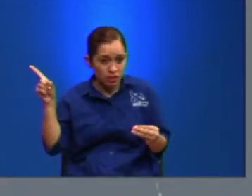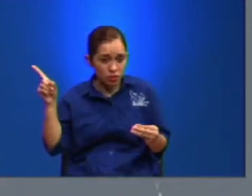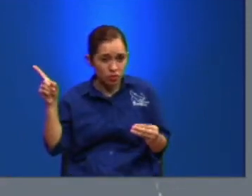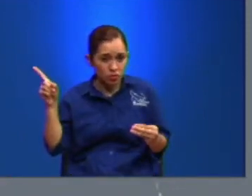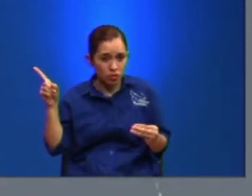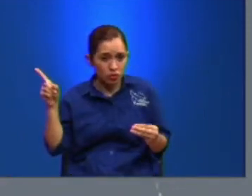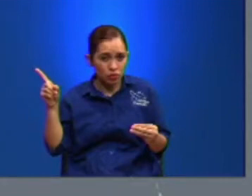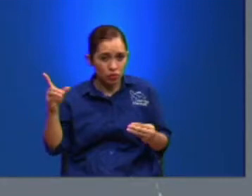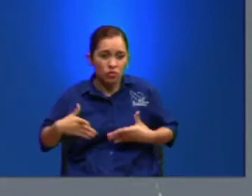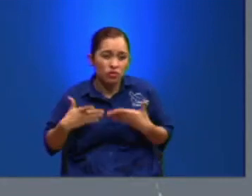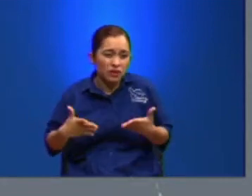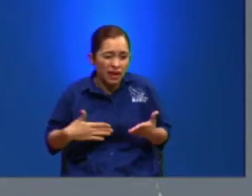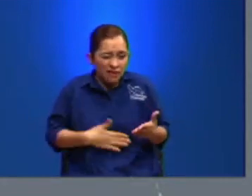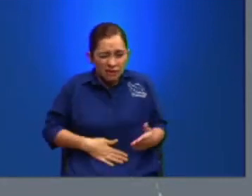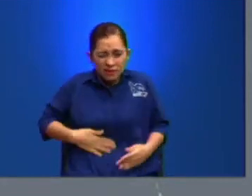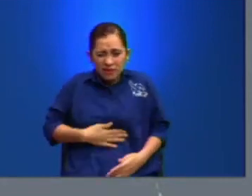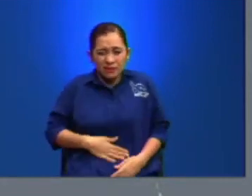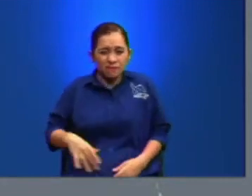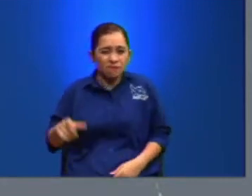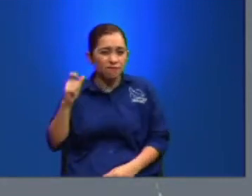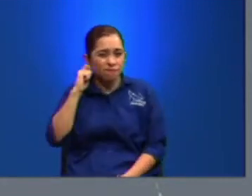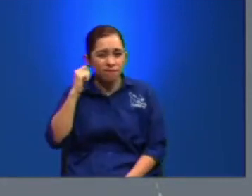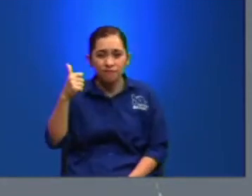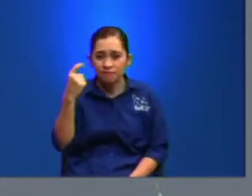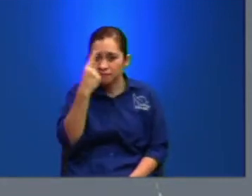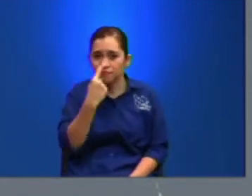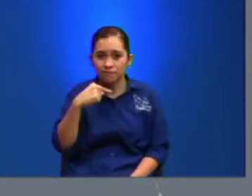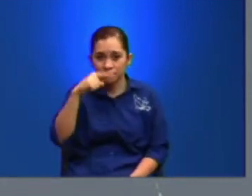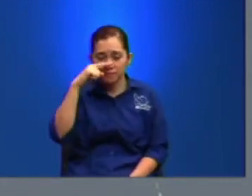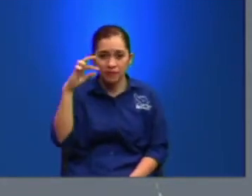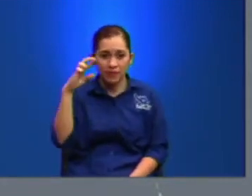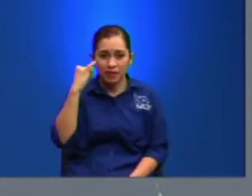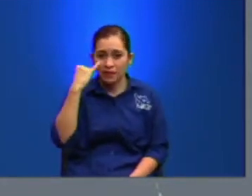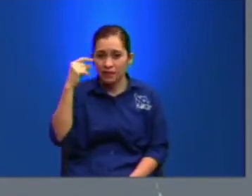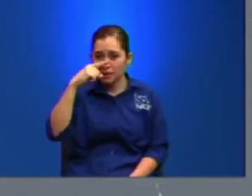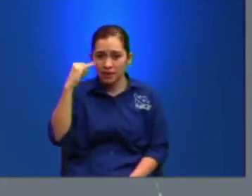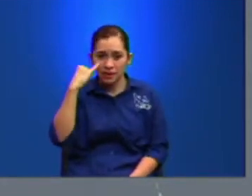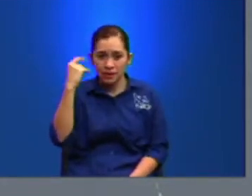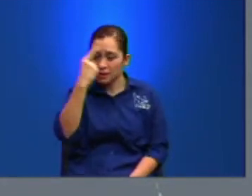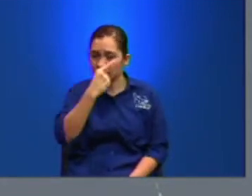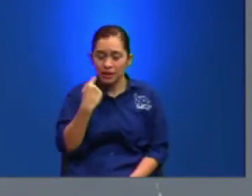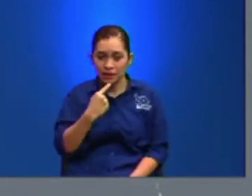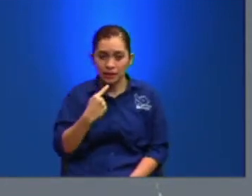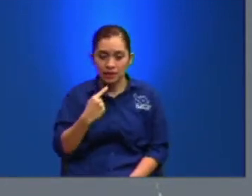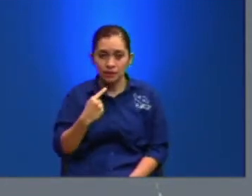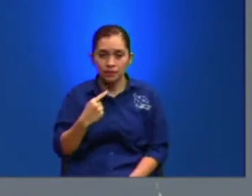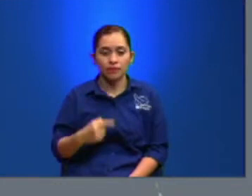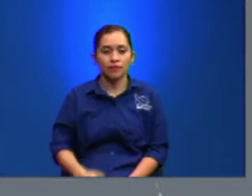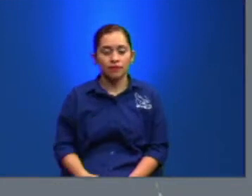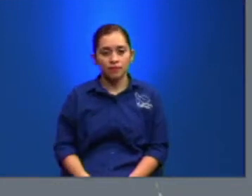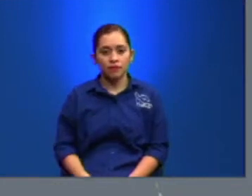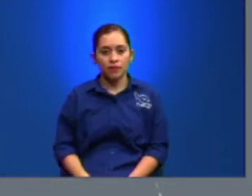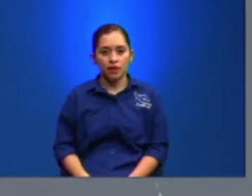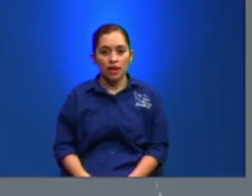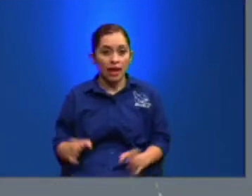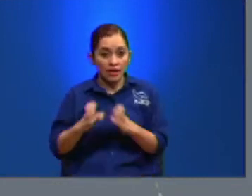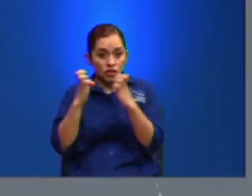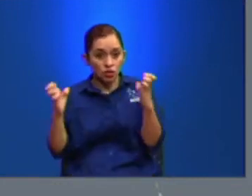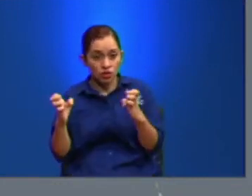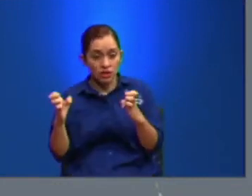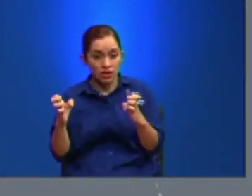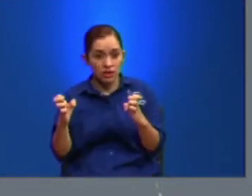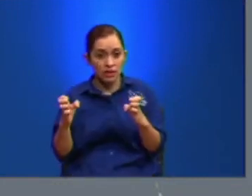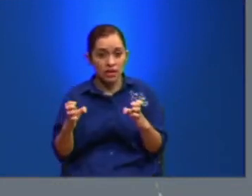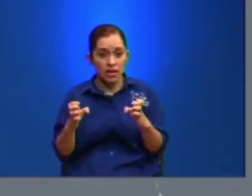gastritis úlceras y todo entonces el producto que nosotros vendíamos y cómo se borrara esto allá sé cómo se